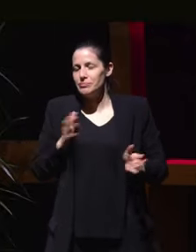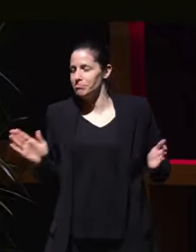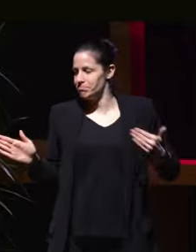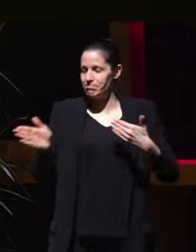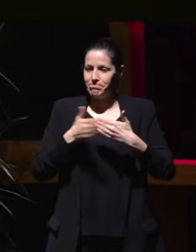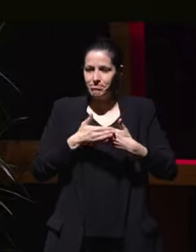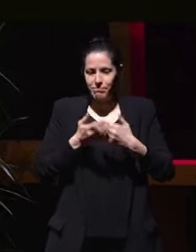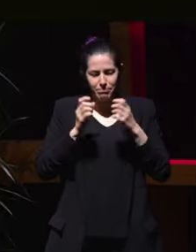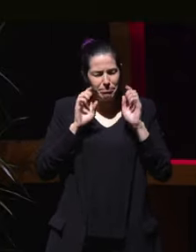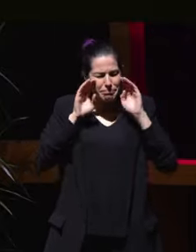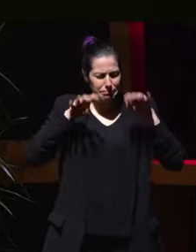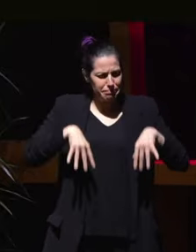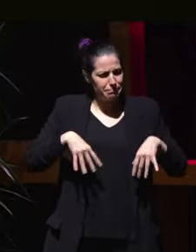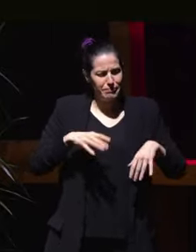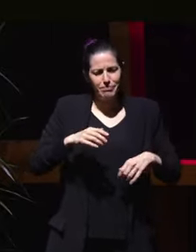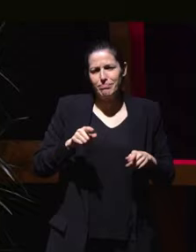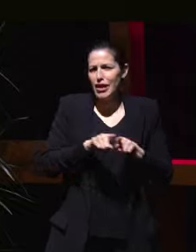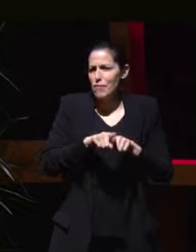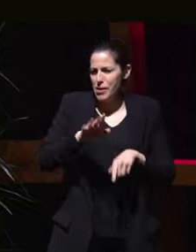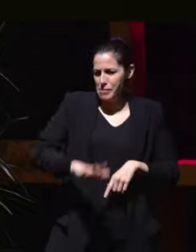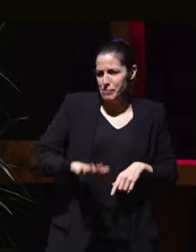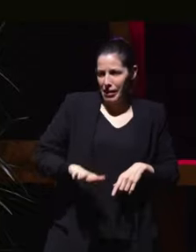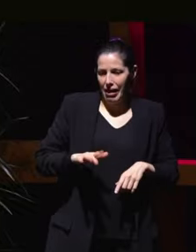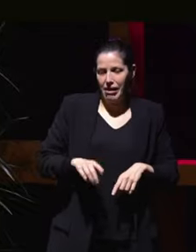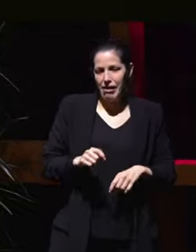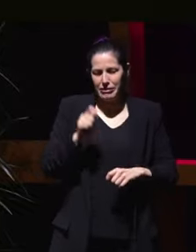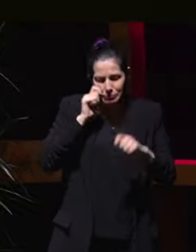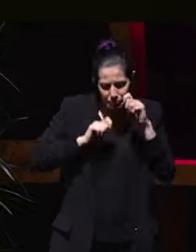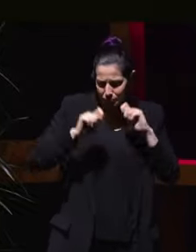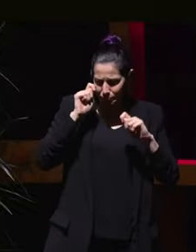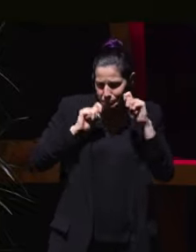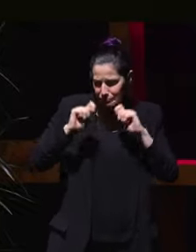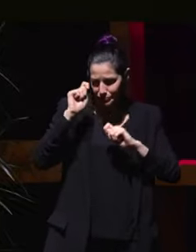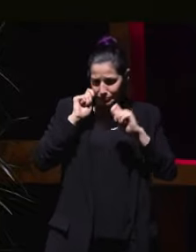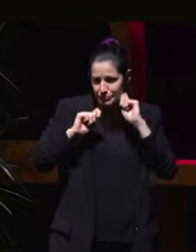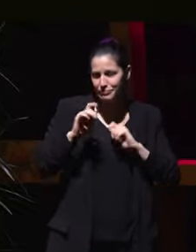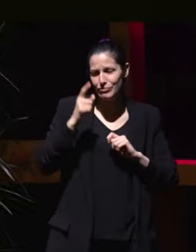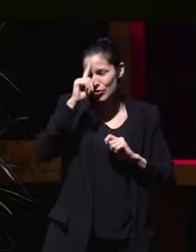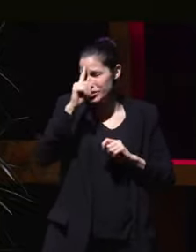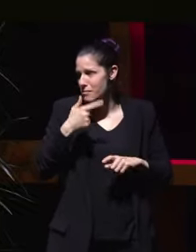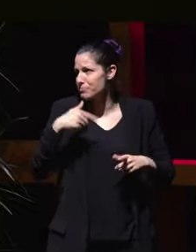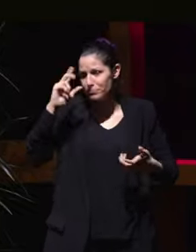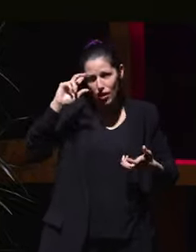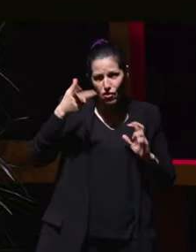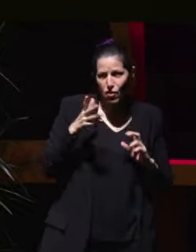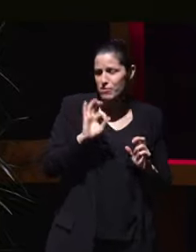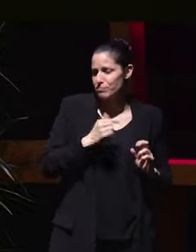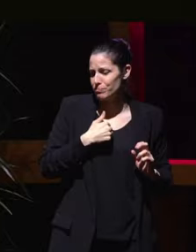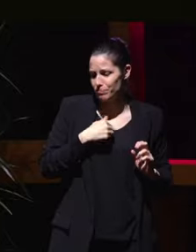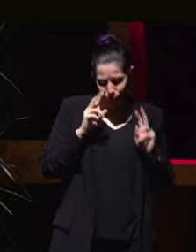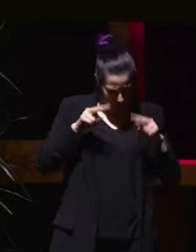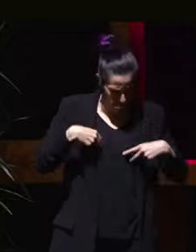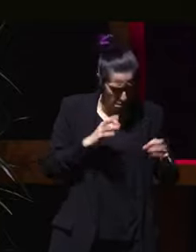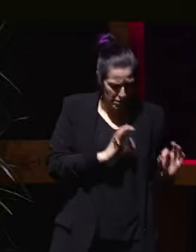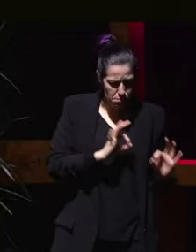porque no sabía si lo que acababa de hacer era una tolemia, se estaba preparada para dirigir uso a un